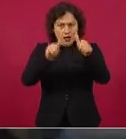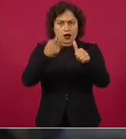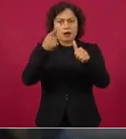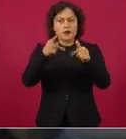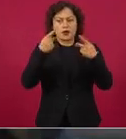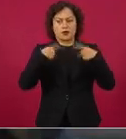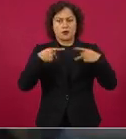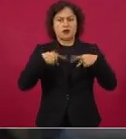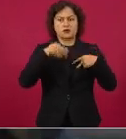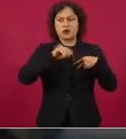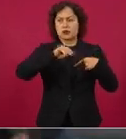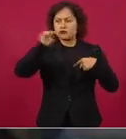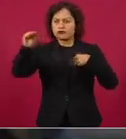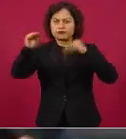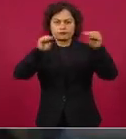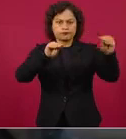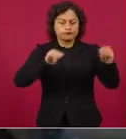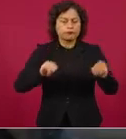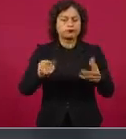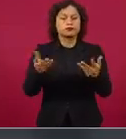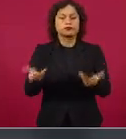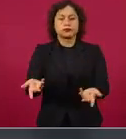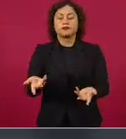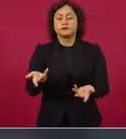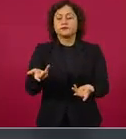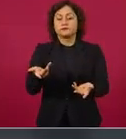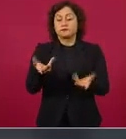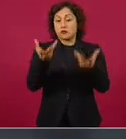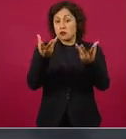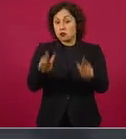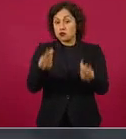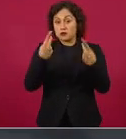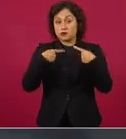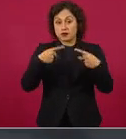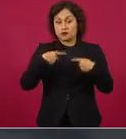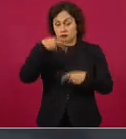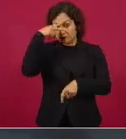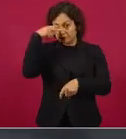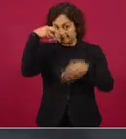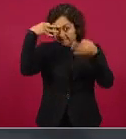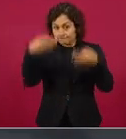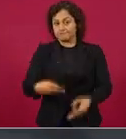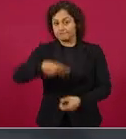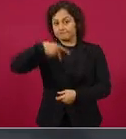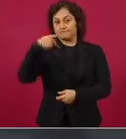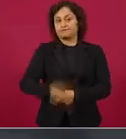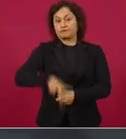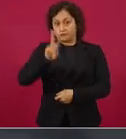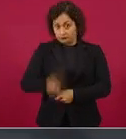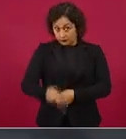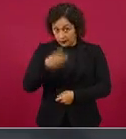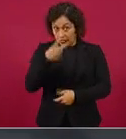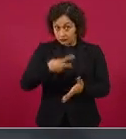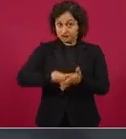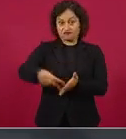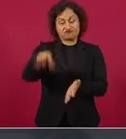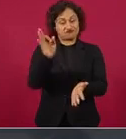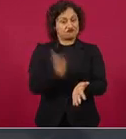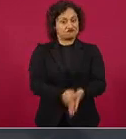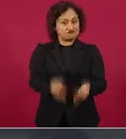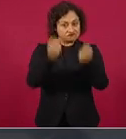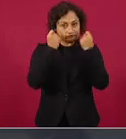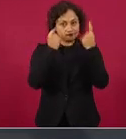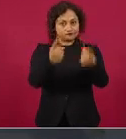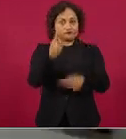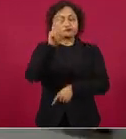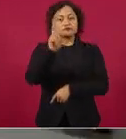para todas estas personas, la mayor parte de las cuales son mexicanos. son verdaderos héroes, presidente, es gente que